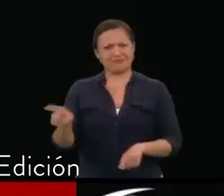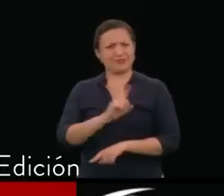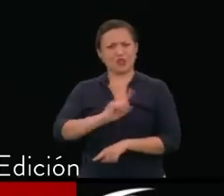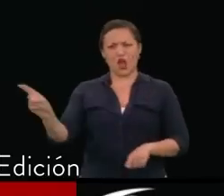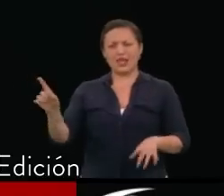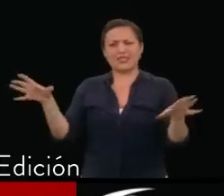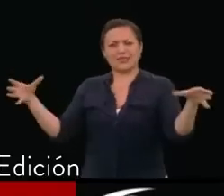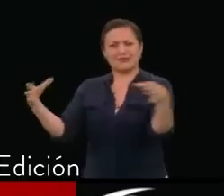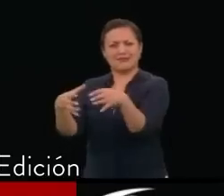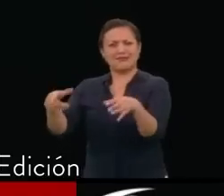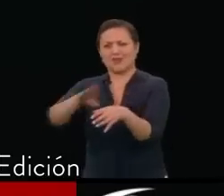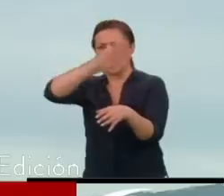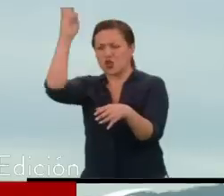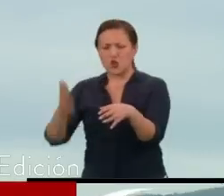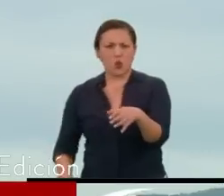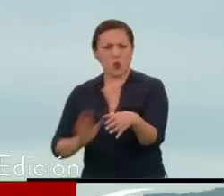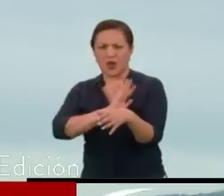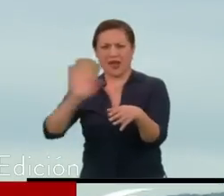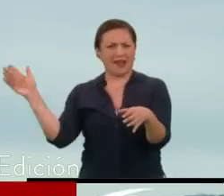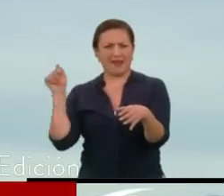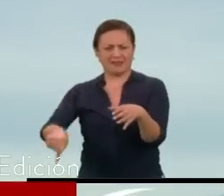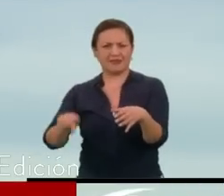fuerzas nunca lo serán.